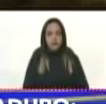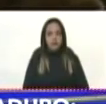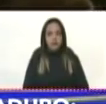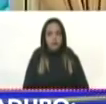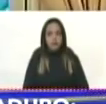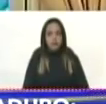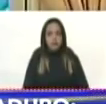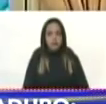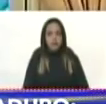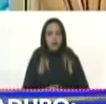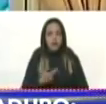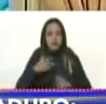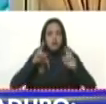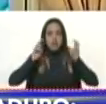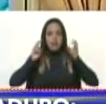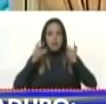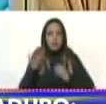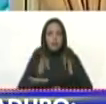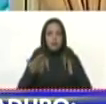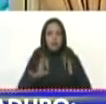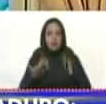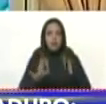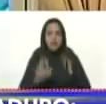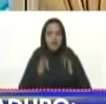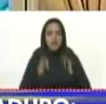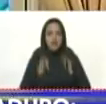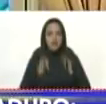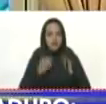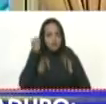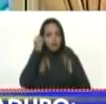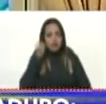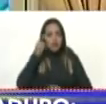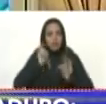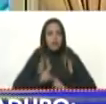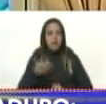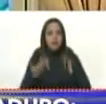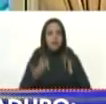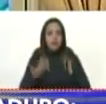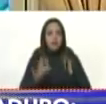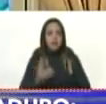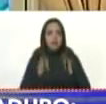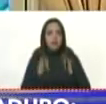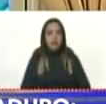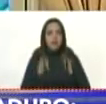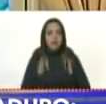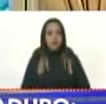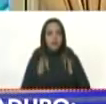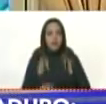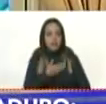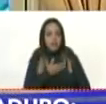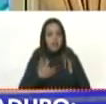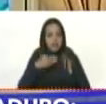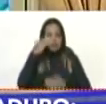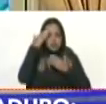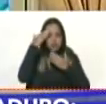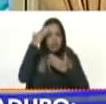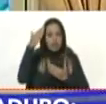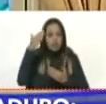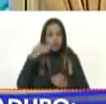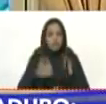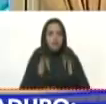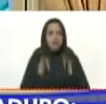Son temas importantes. Me parece también importante y quiero saludar